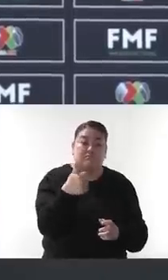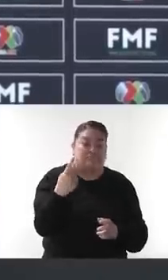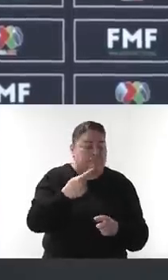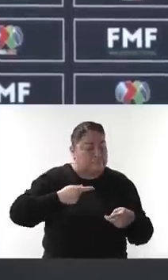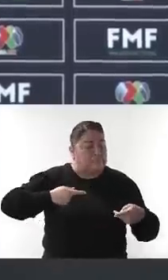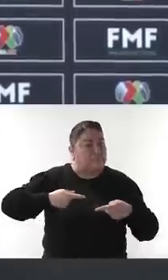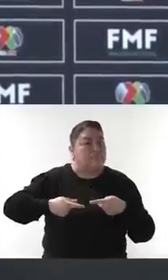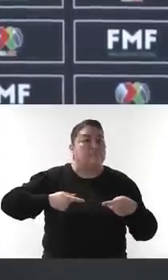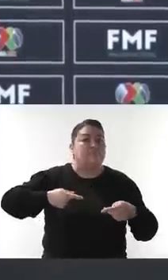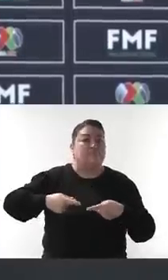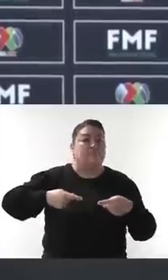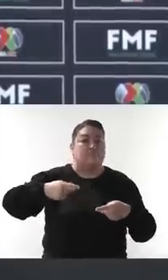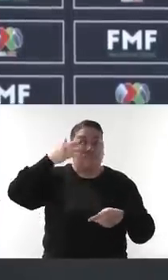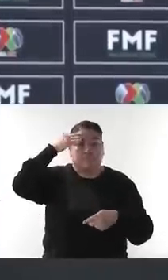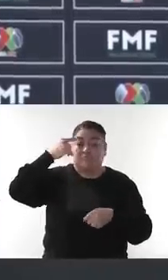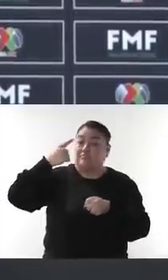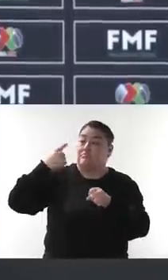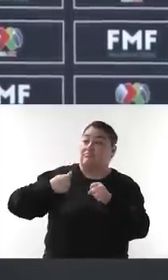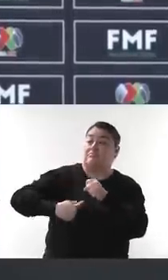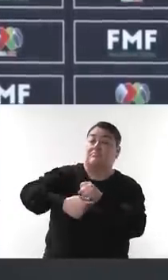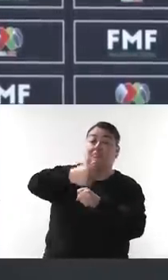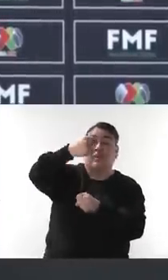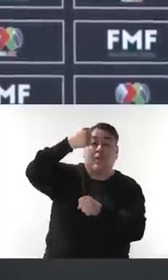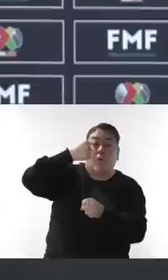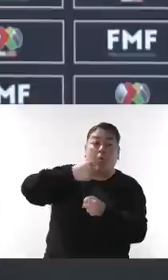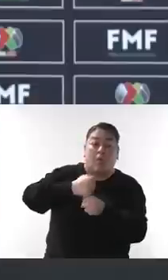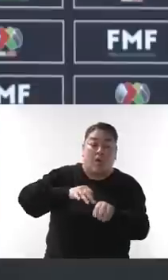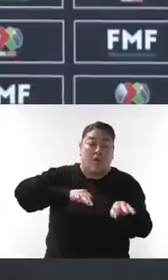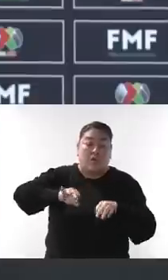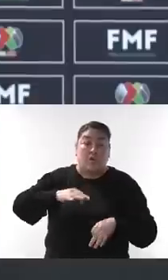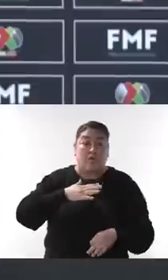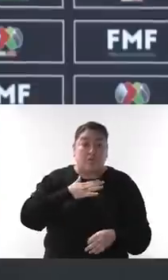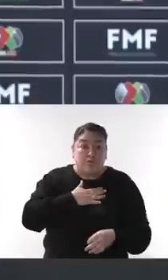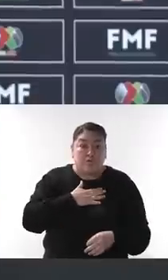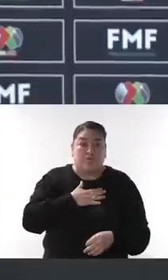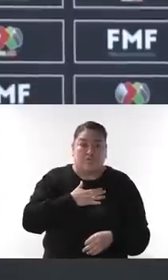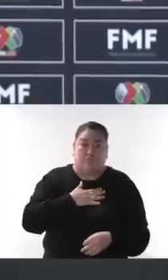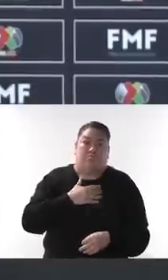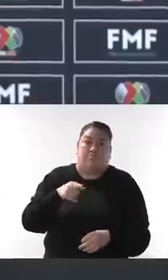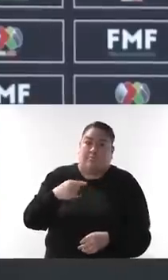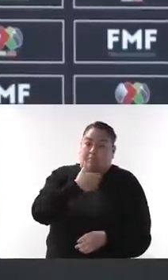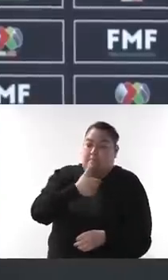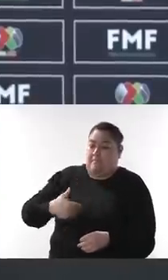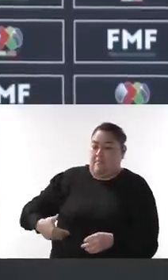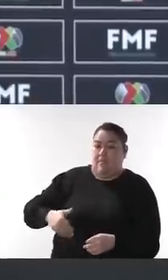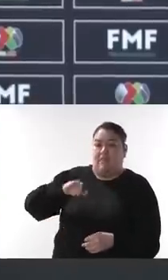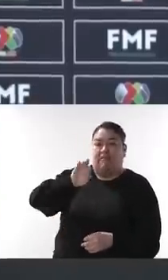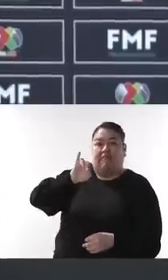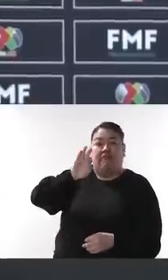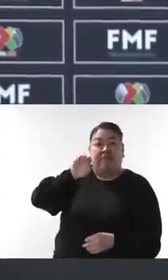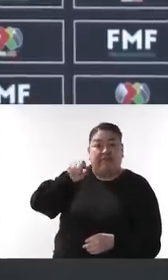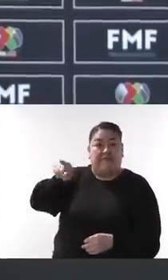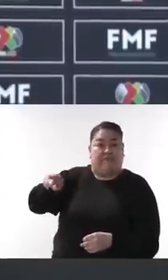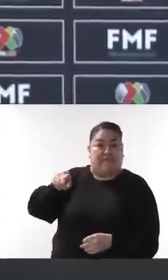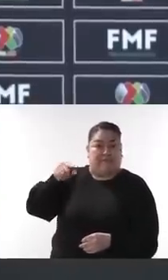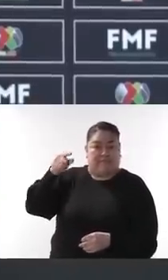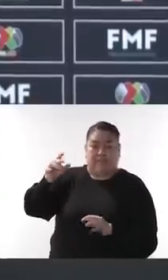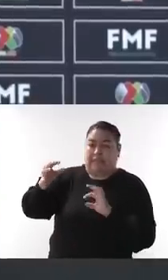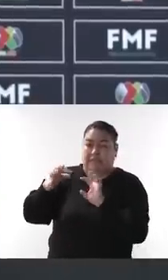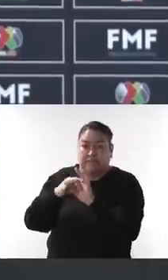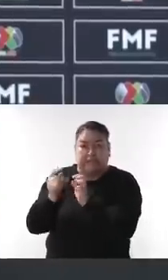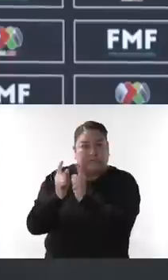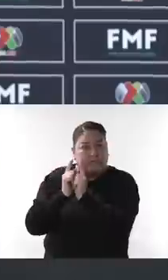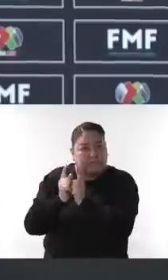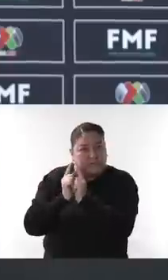nosotros llevamos trabajando más de un año personalmente con el presidente de la FIFA, con el señor Infantino, personalmente con el